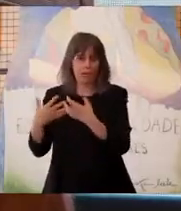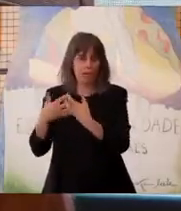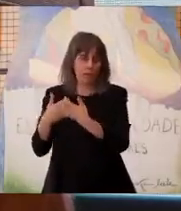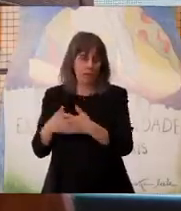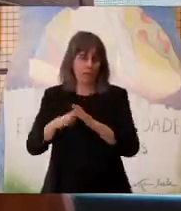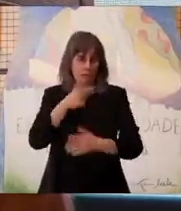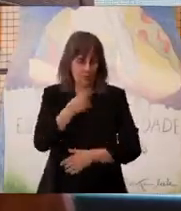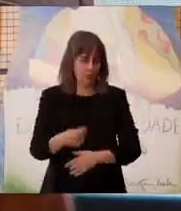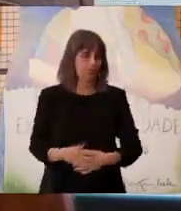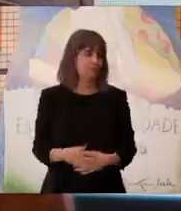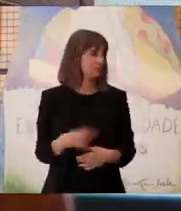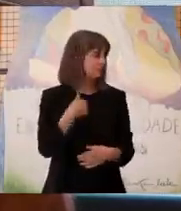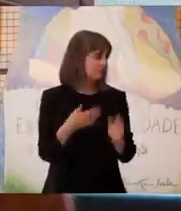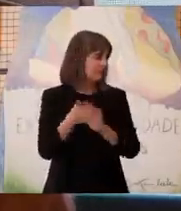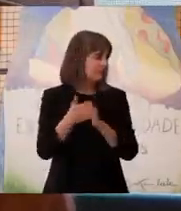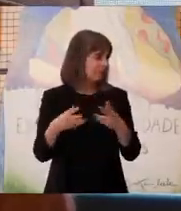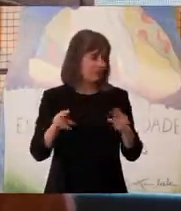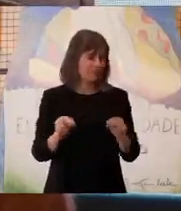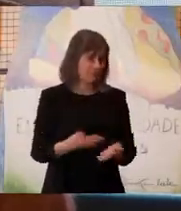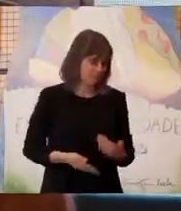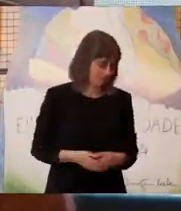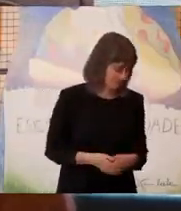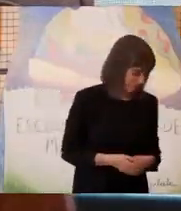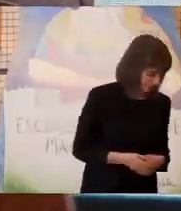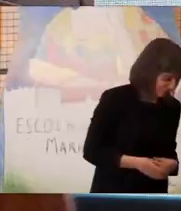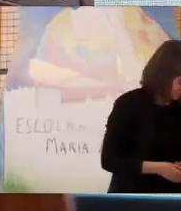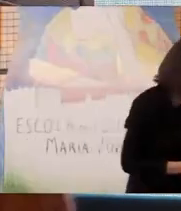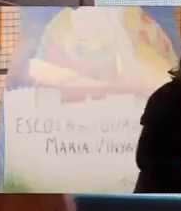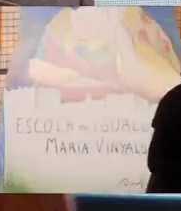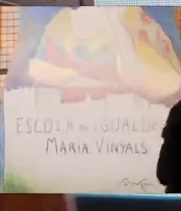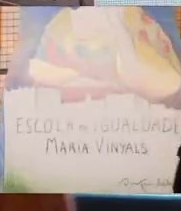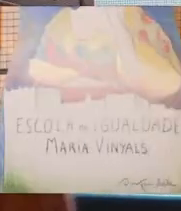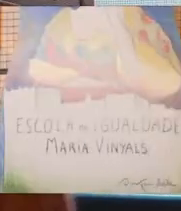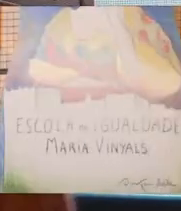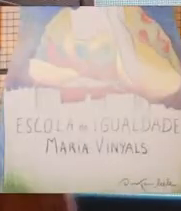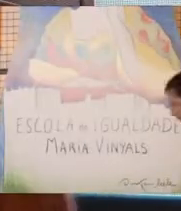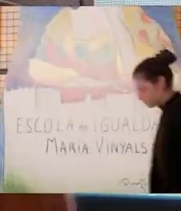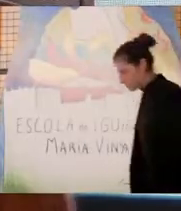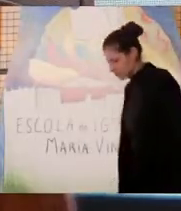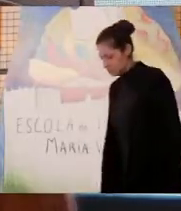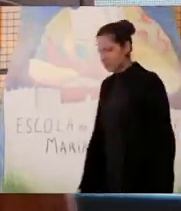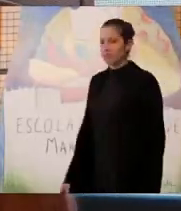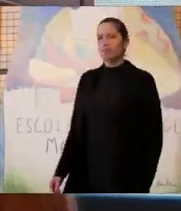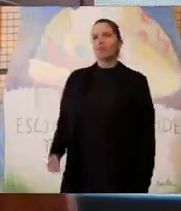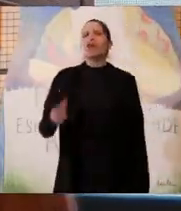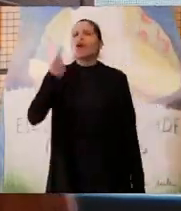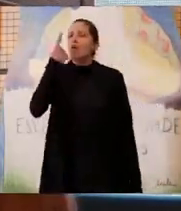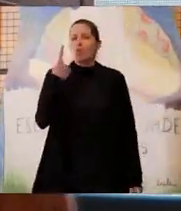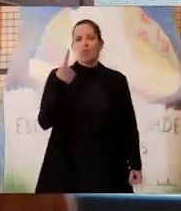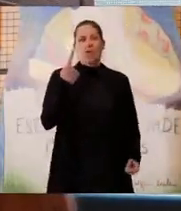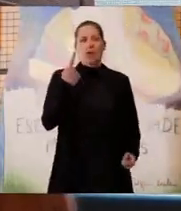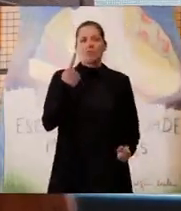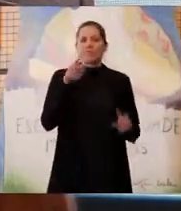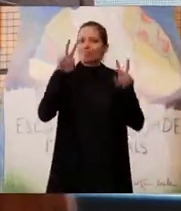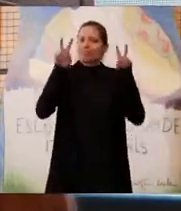acabo no una de las cuestiones que más importantes para mí es el uso de la